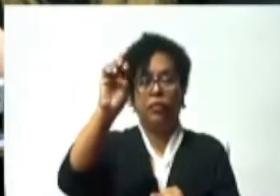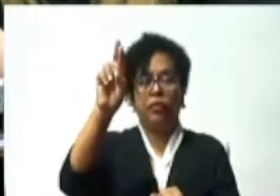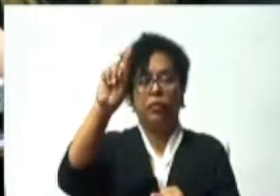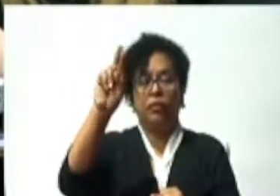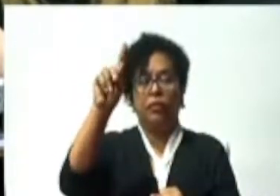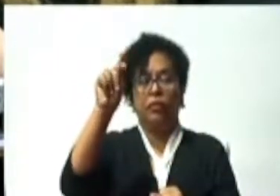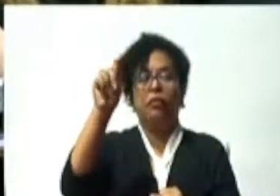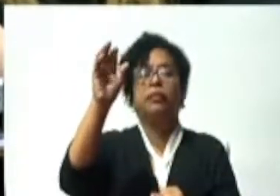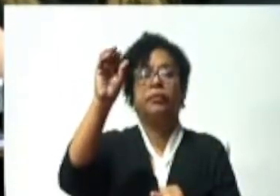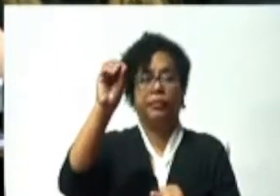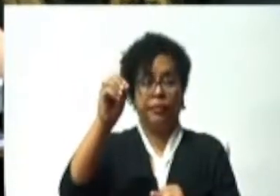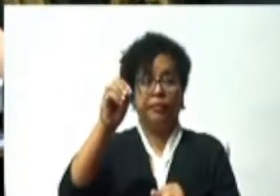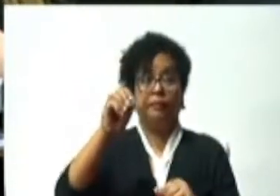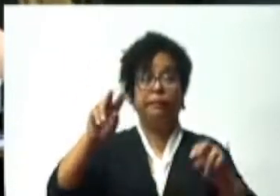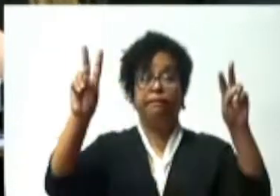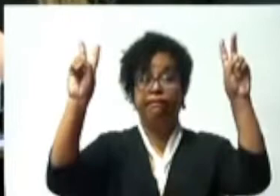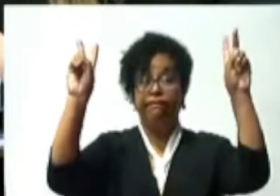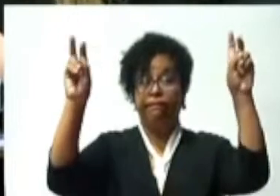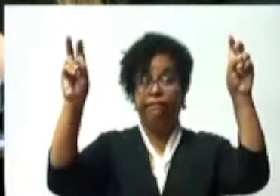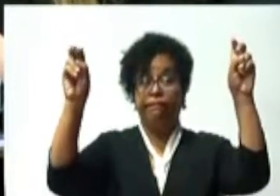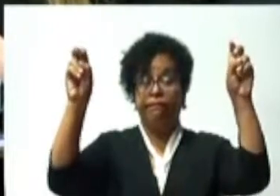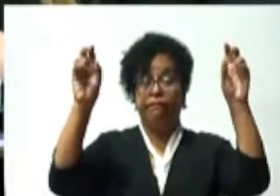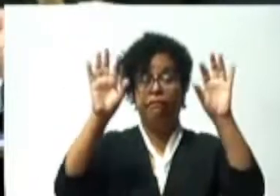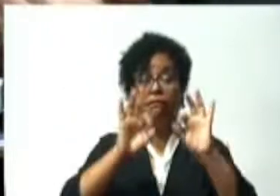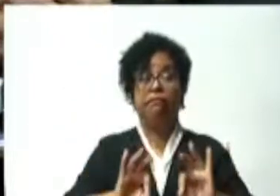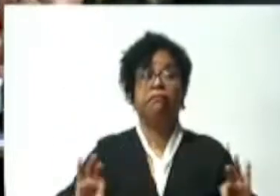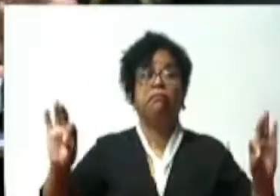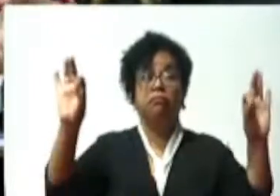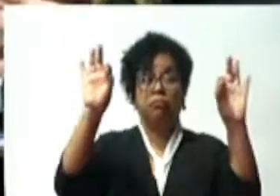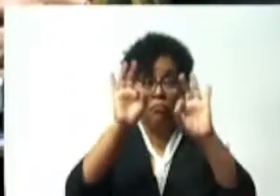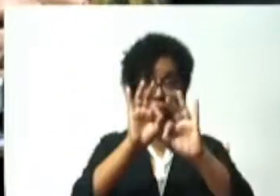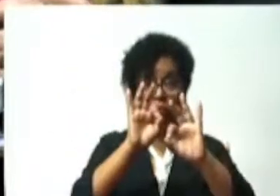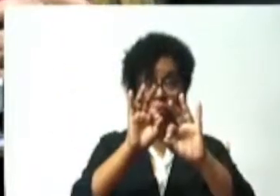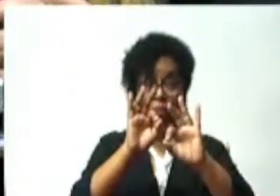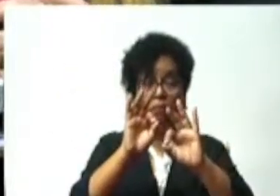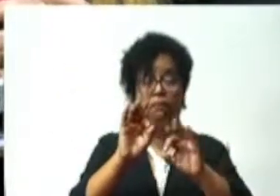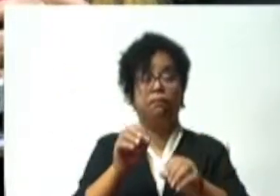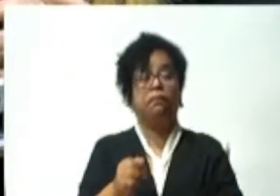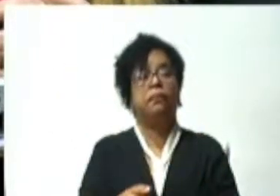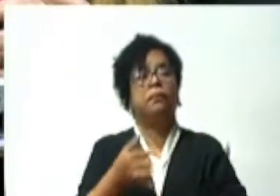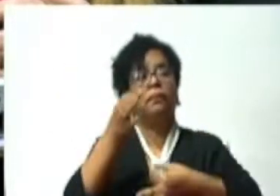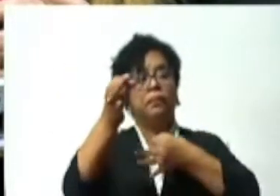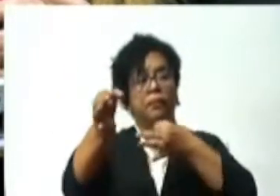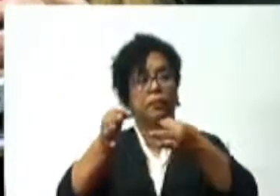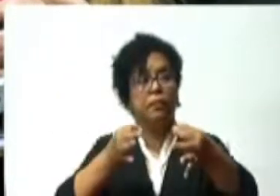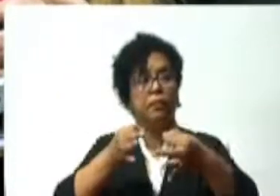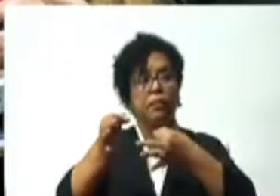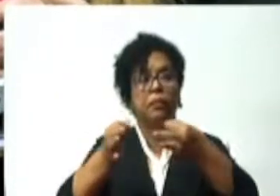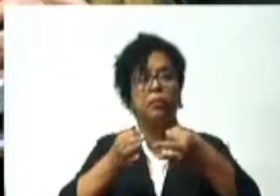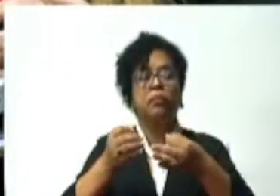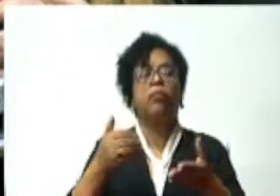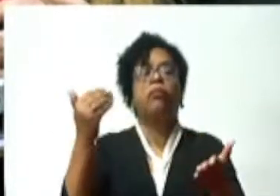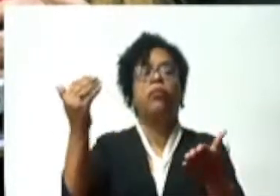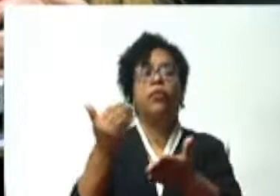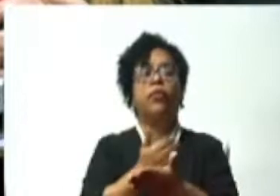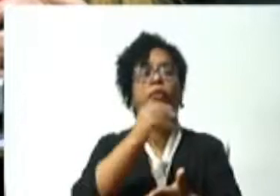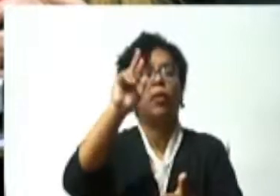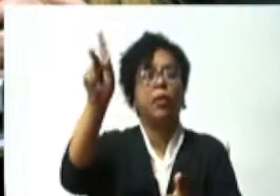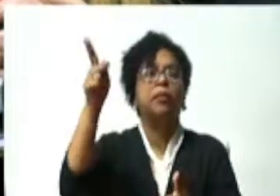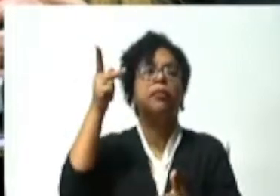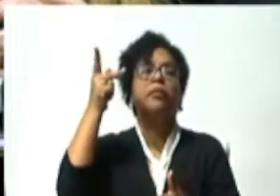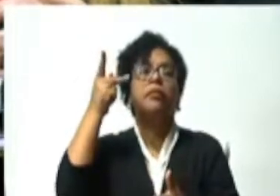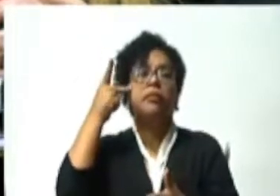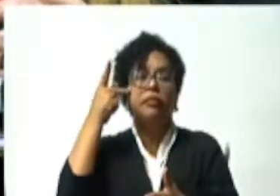principal, encuentro de impresiones sobre la implementación de nuevas políticas en el sistema educativo